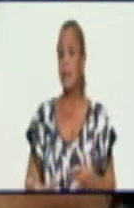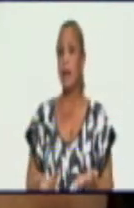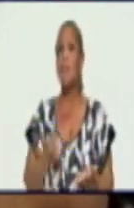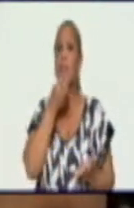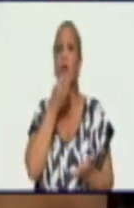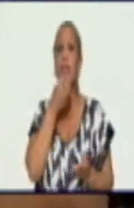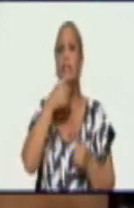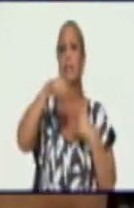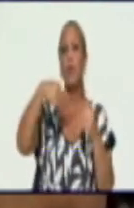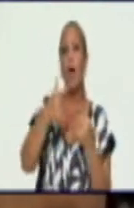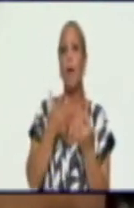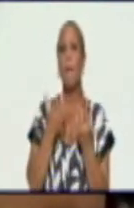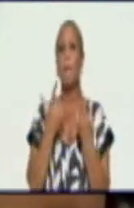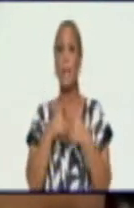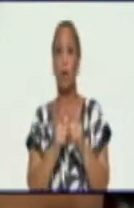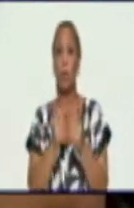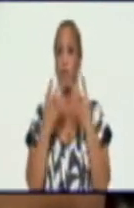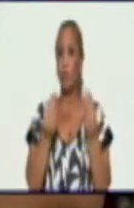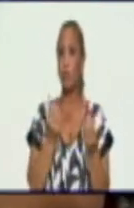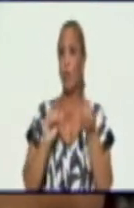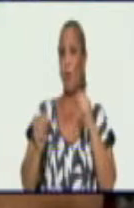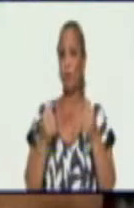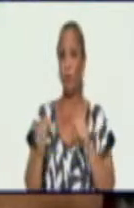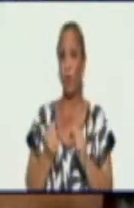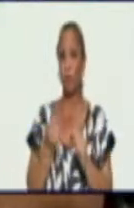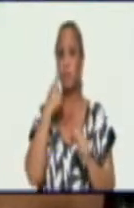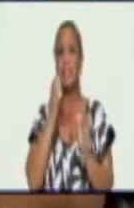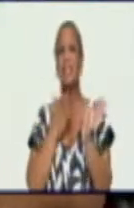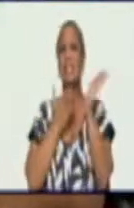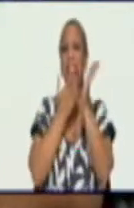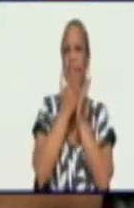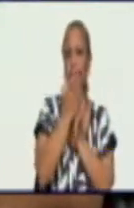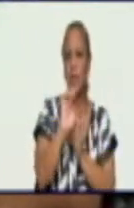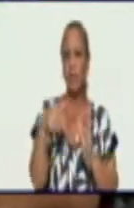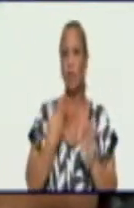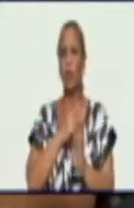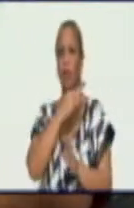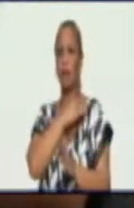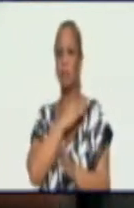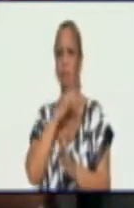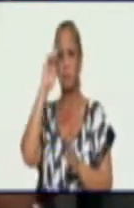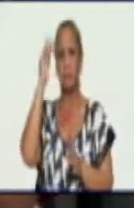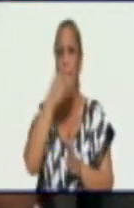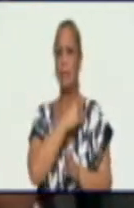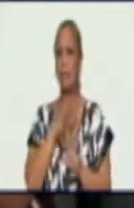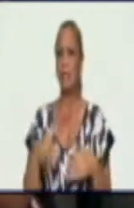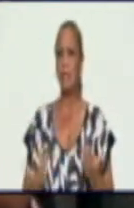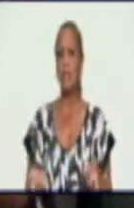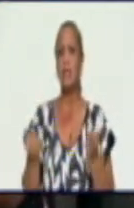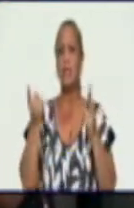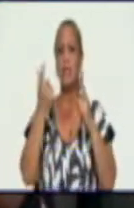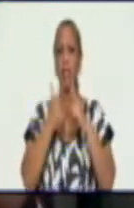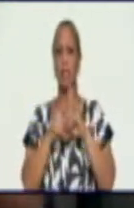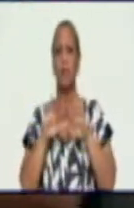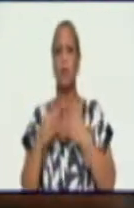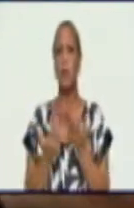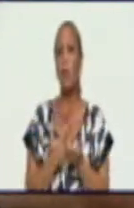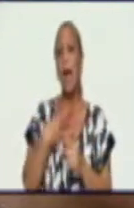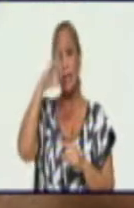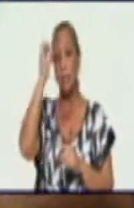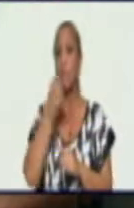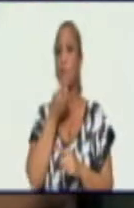circular, pero con mucho control. Y van a tener un seguimiento del MININ y de los cuerpos de inspección en cada lugar. Y usted se podrá mover en un auto de Pinal de